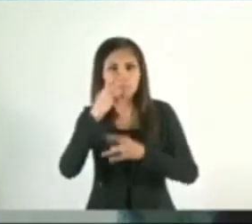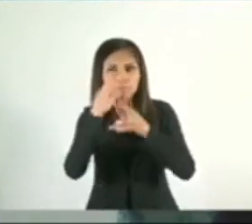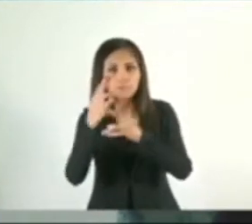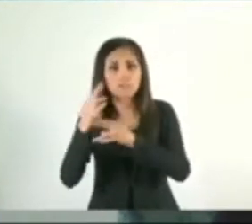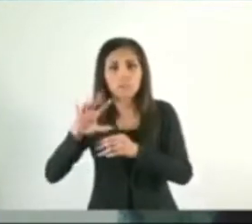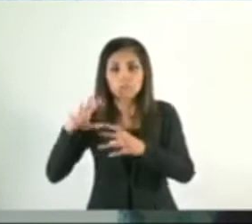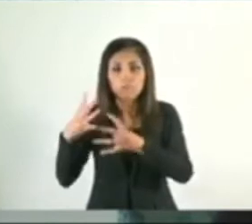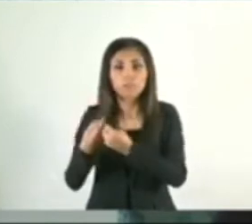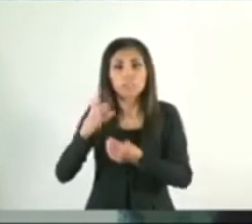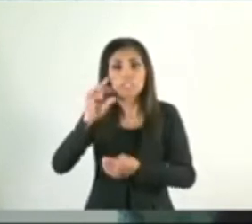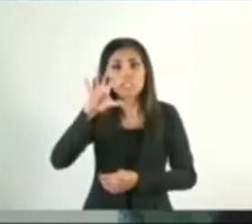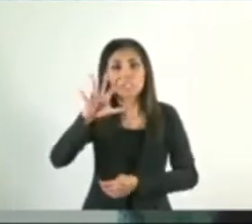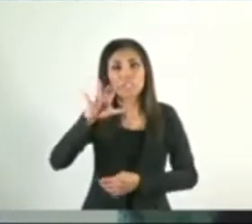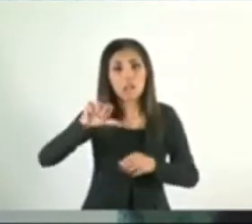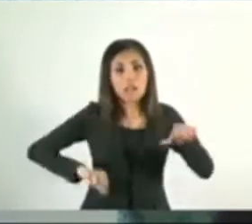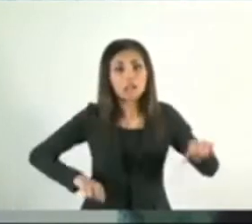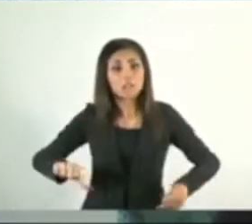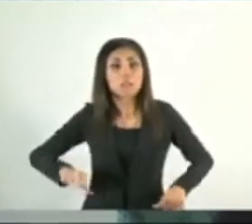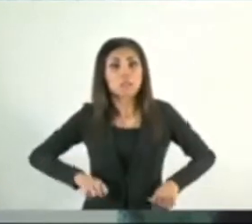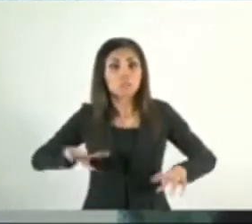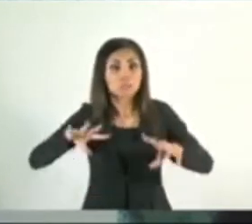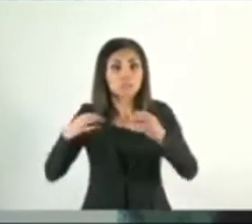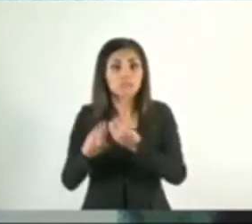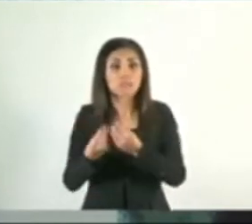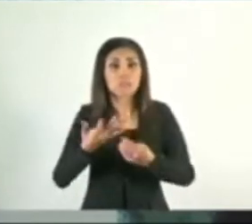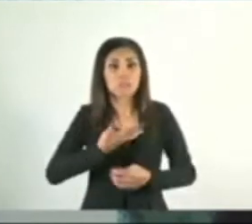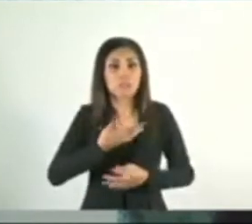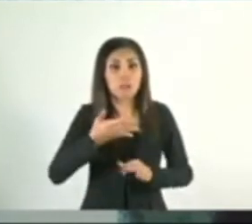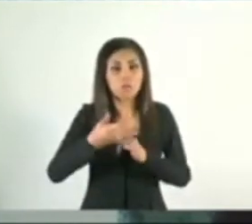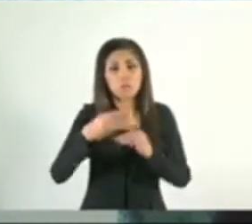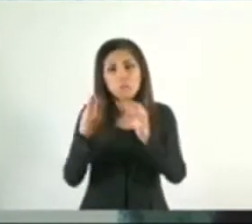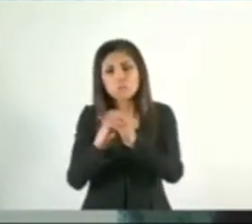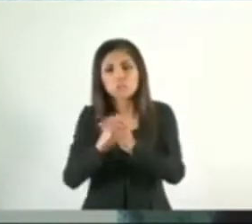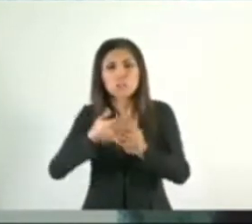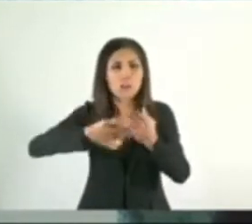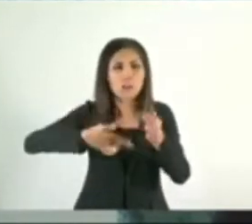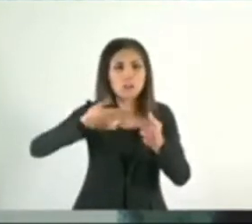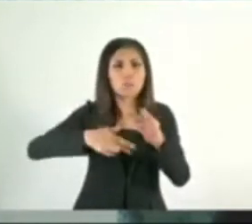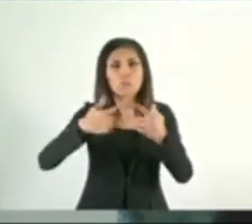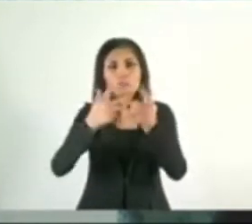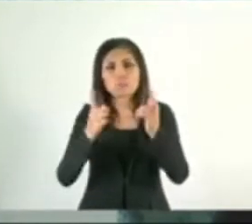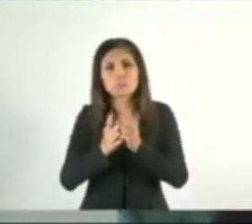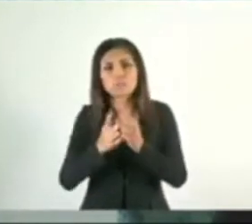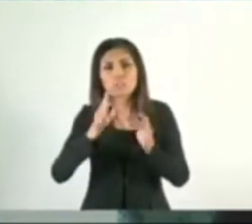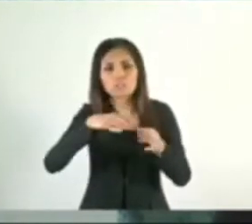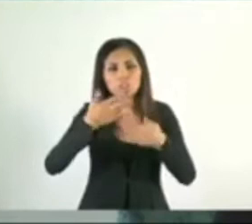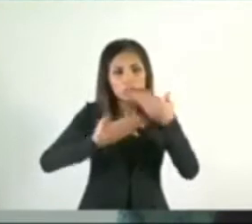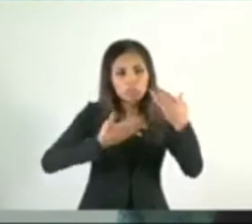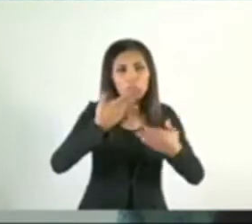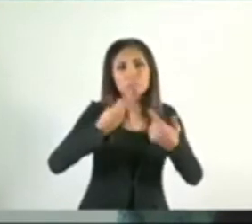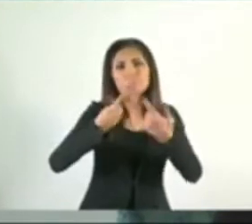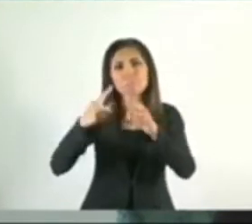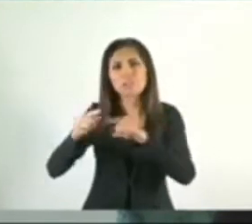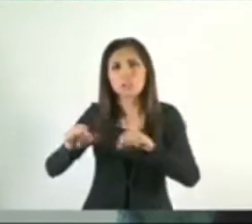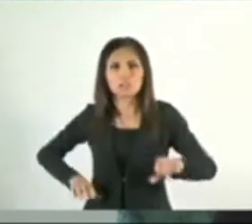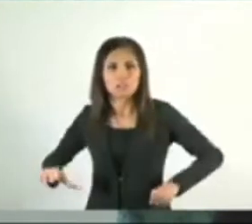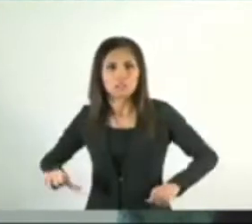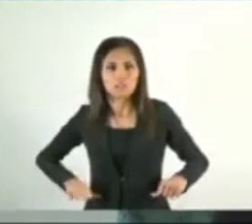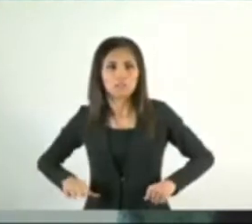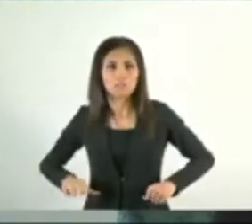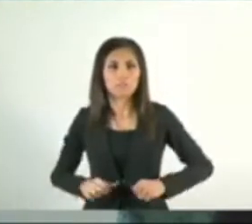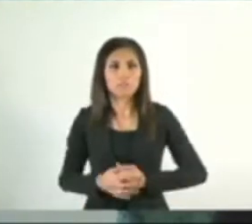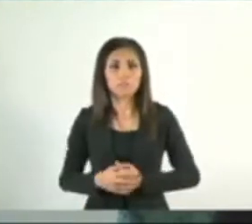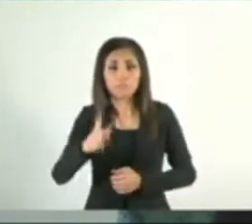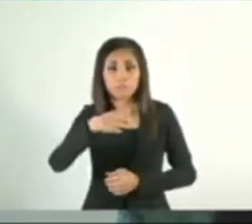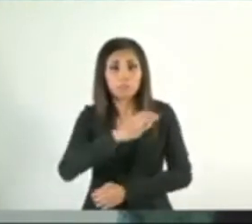un total de 35 actividades, en las que se encuentran cursos, talleres, grupo de estudio y otras actividades. El